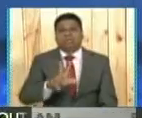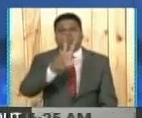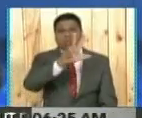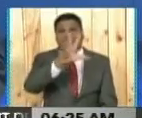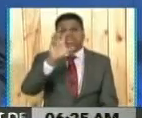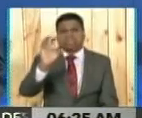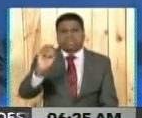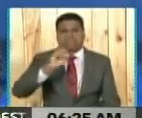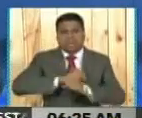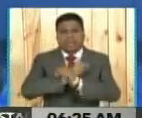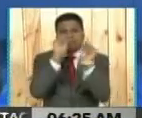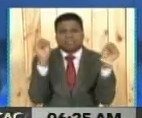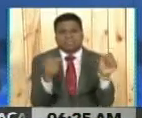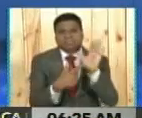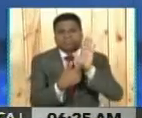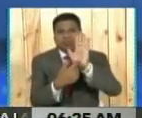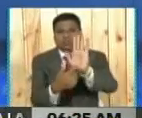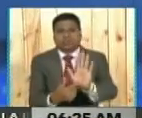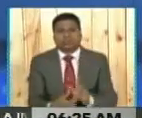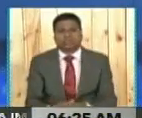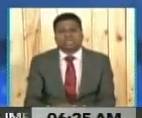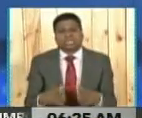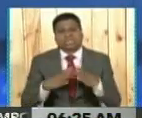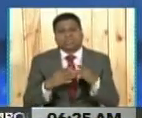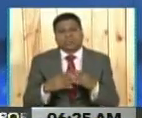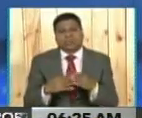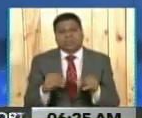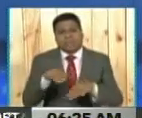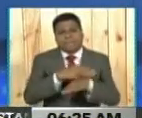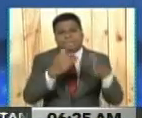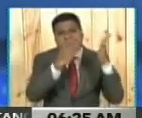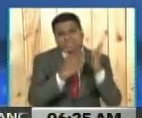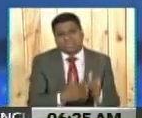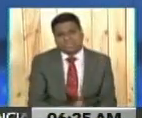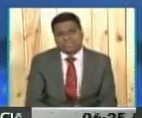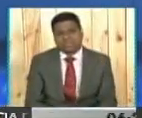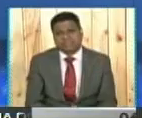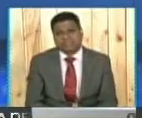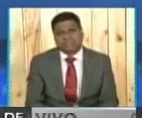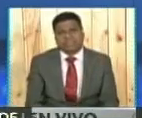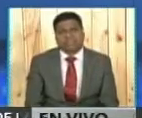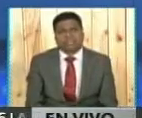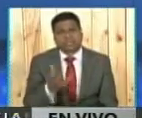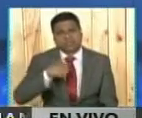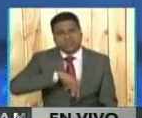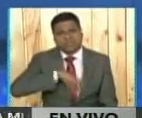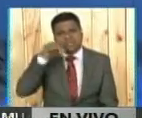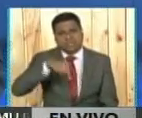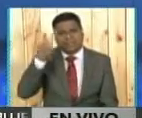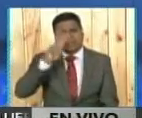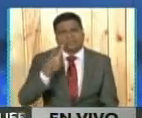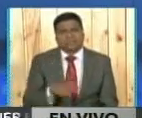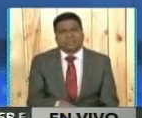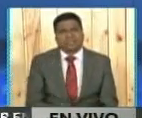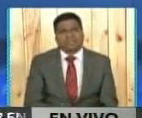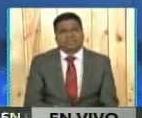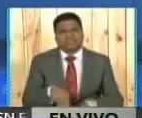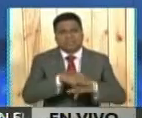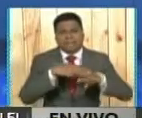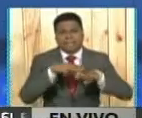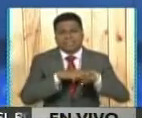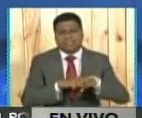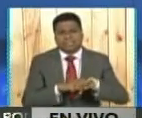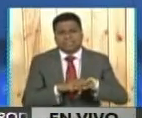local venezolana. Fue la exposición de la ministra del Poder Popular para Relaciones Exteriores de nuestro país. La ministra de